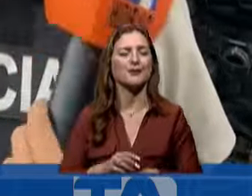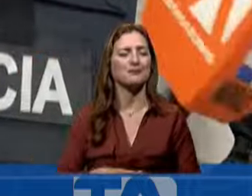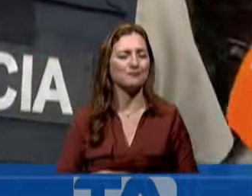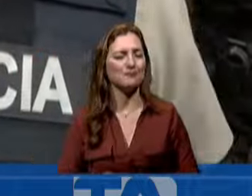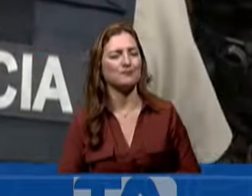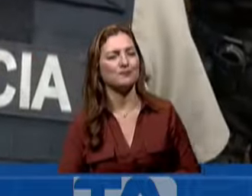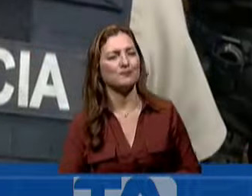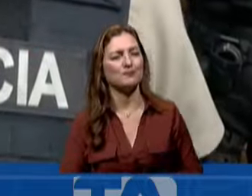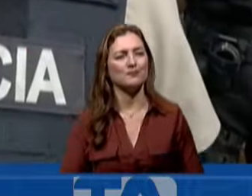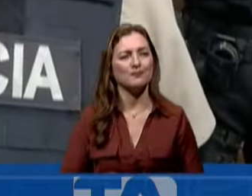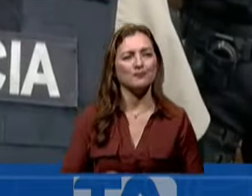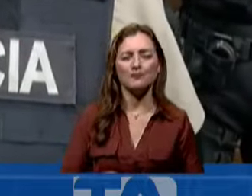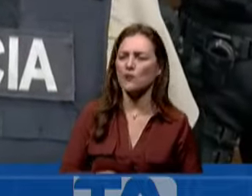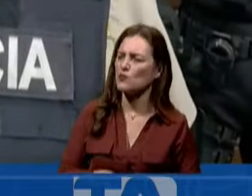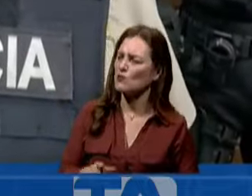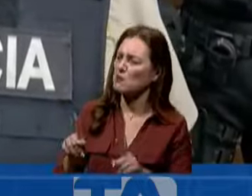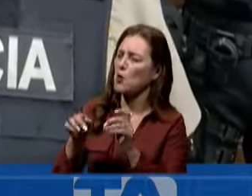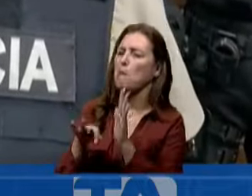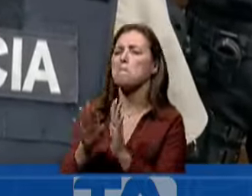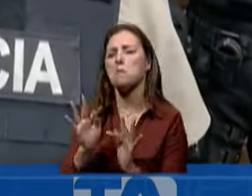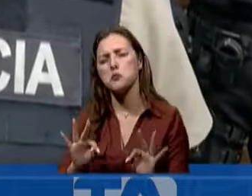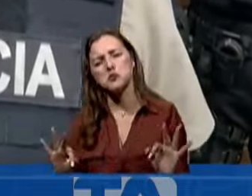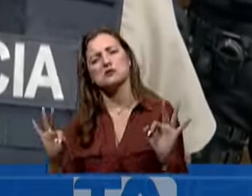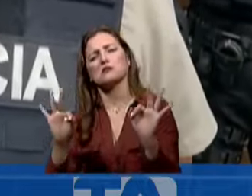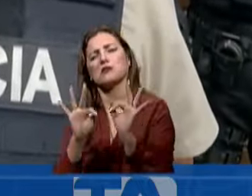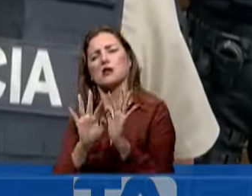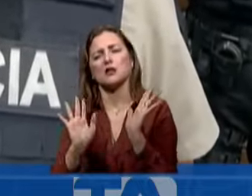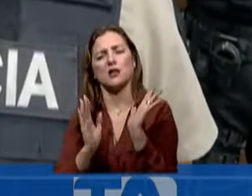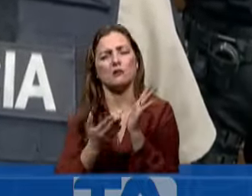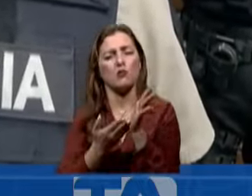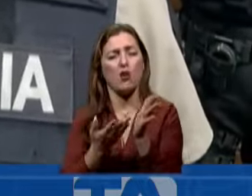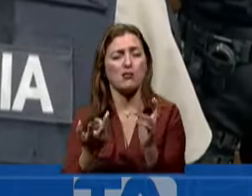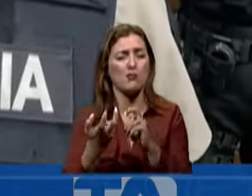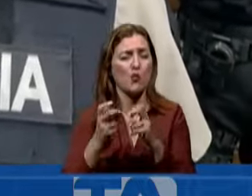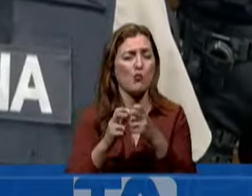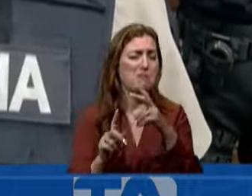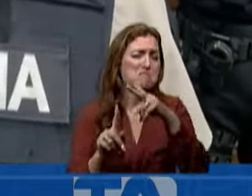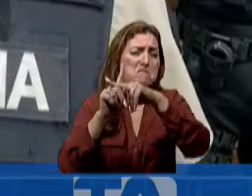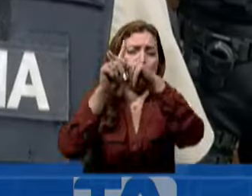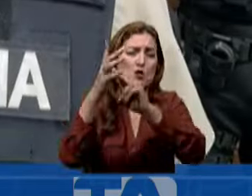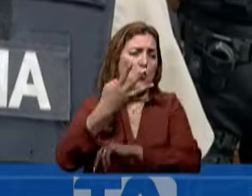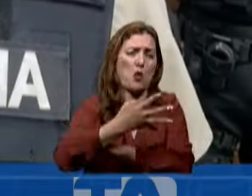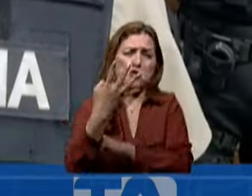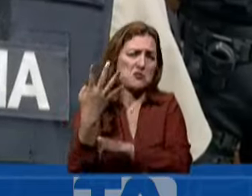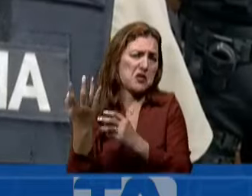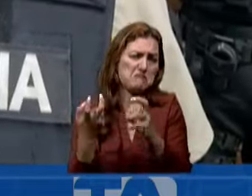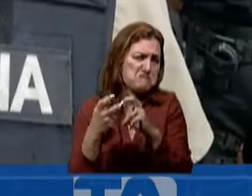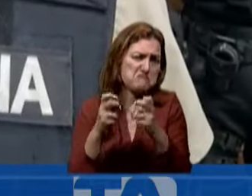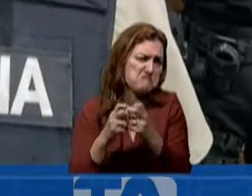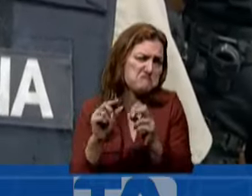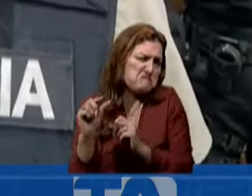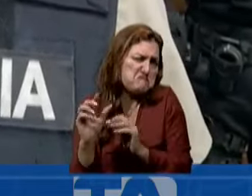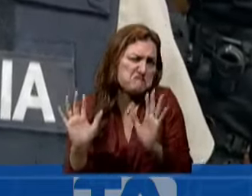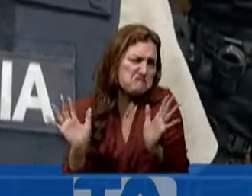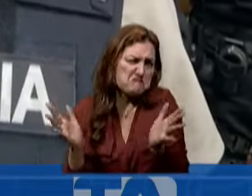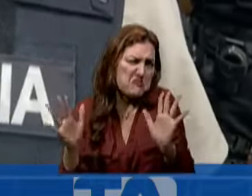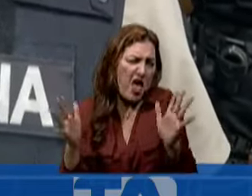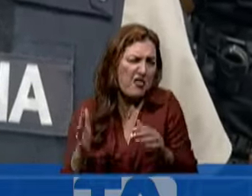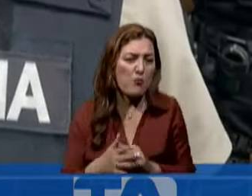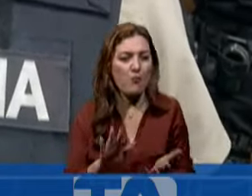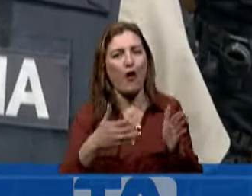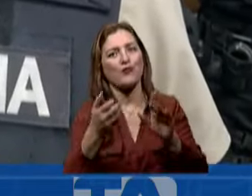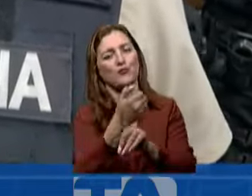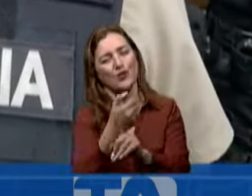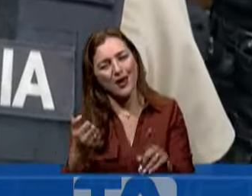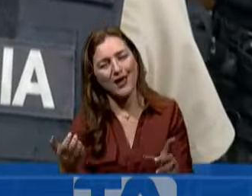feriado. Ahora, general, algo importante, no se presentaron mayores novedades en estos 4 días de asuetos acá en la provincia de Esmeraldas, no se reportaron